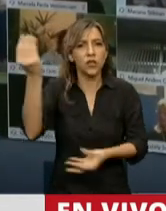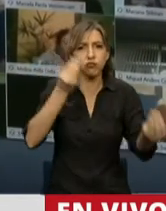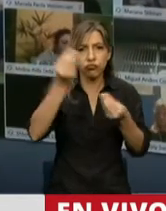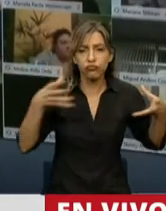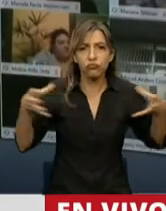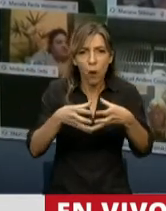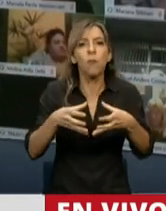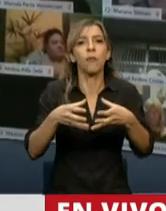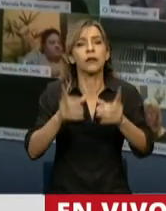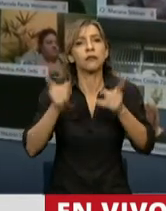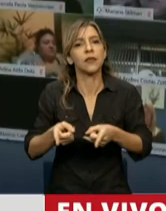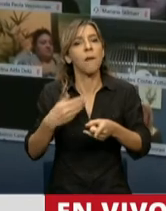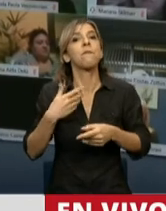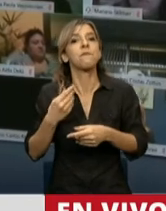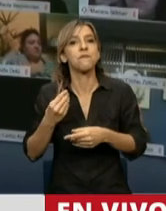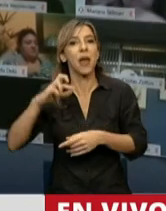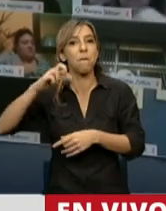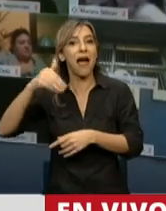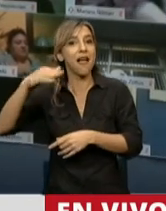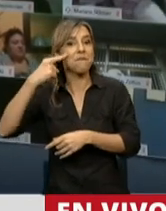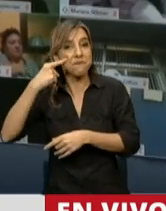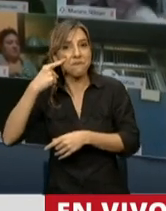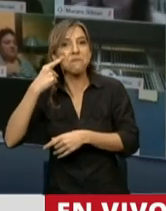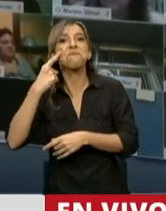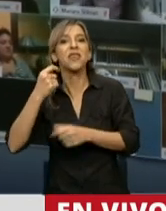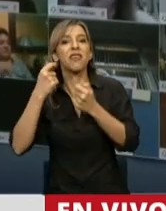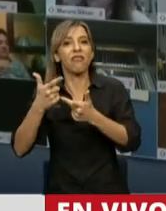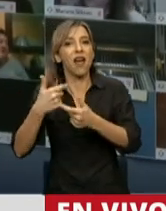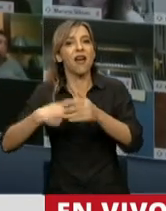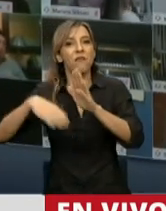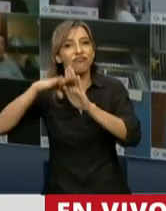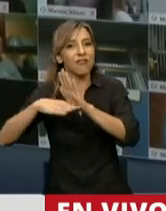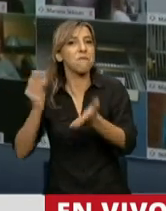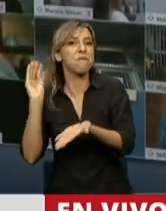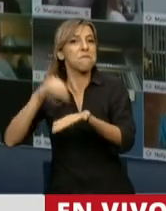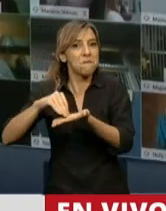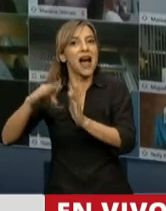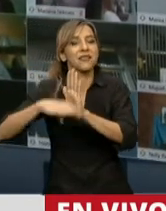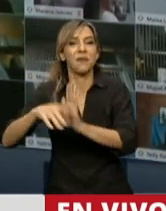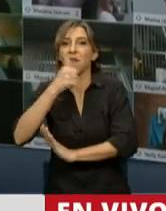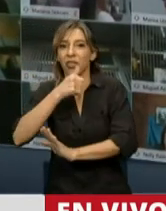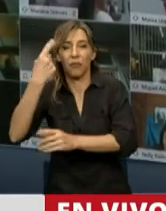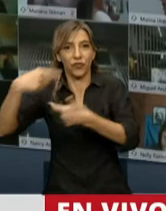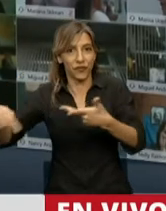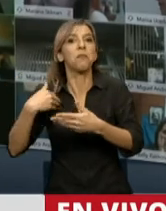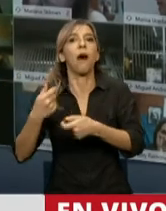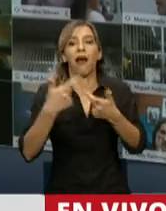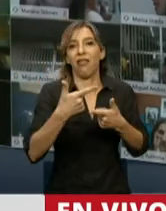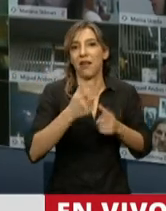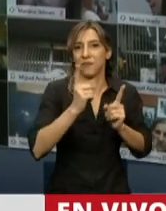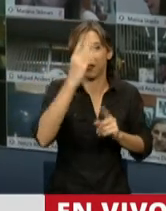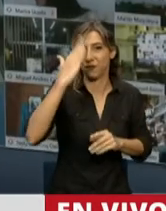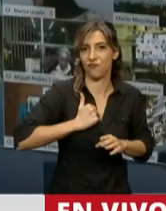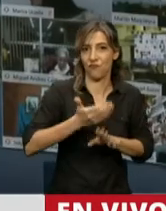asistencias de PAMI para los veteranos respecto a las prestaciones y medicamentos gratuitos. también se avanzó con una